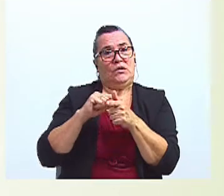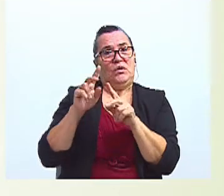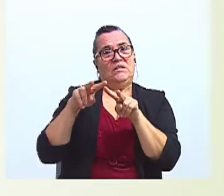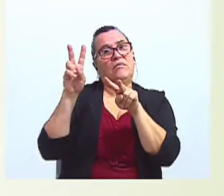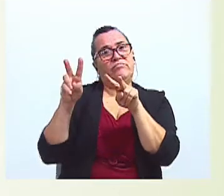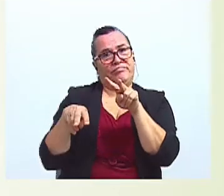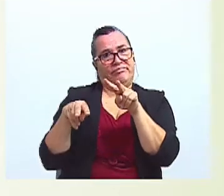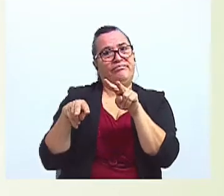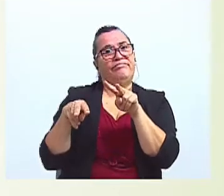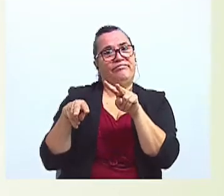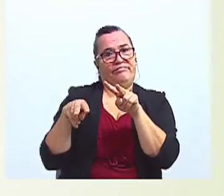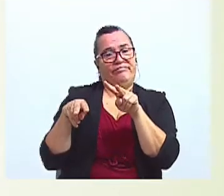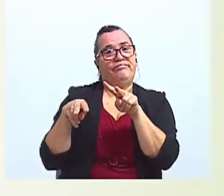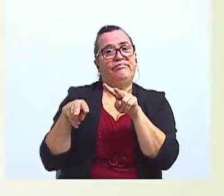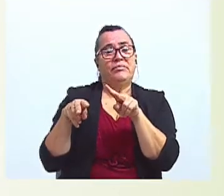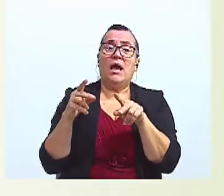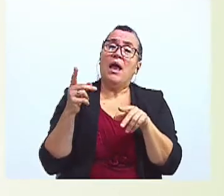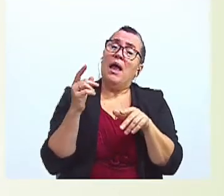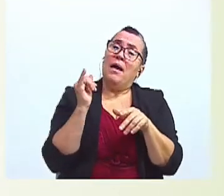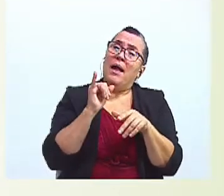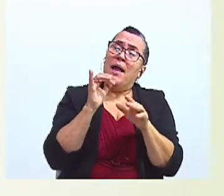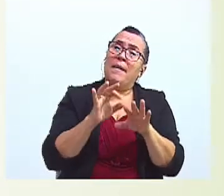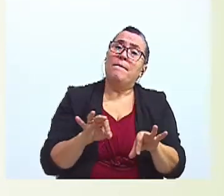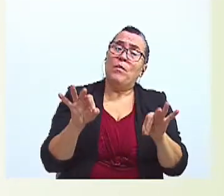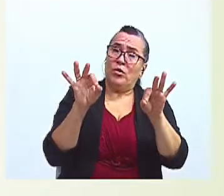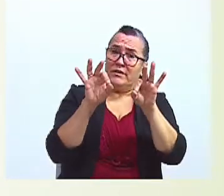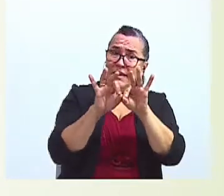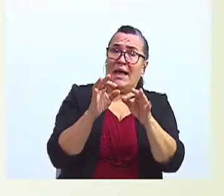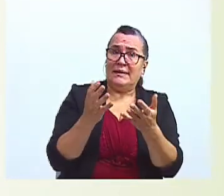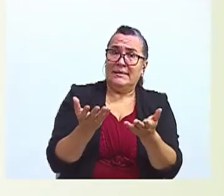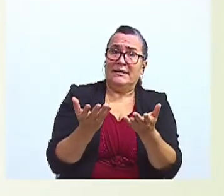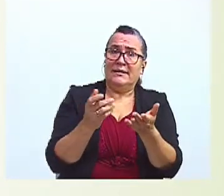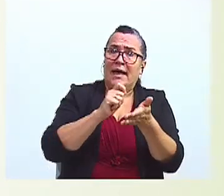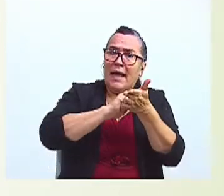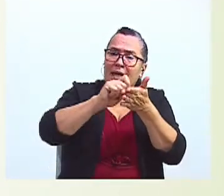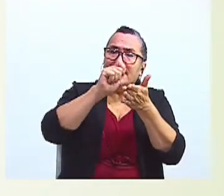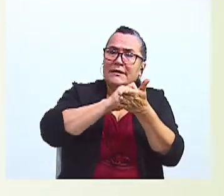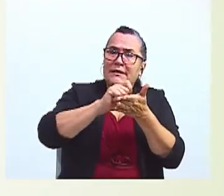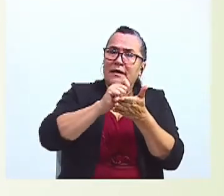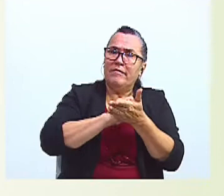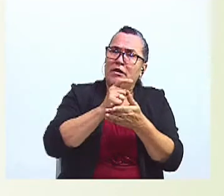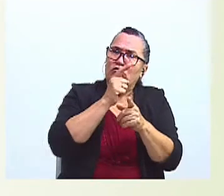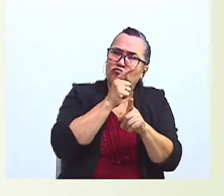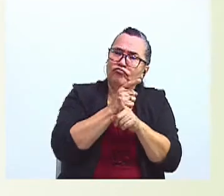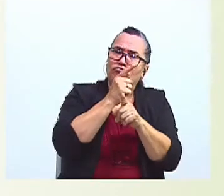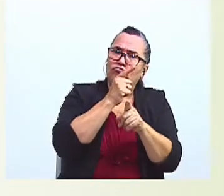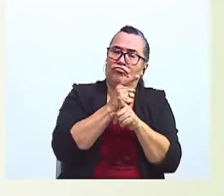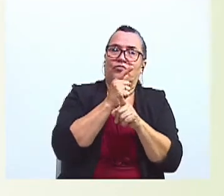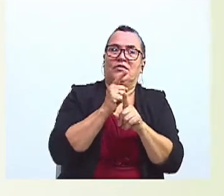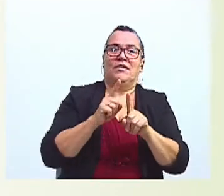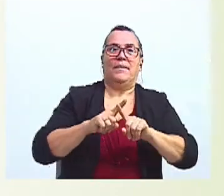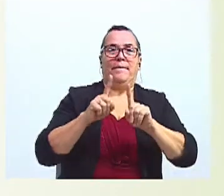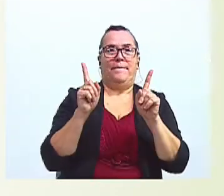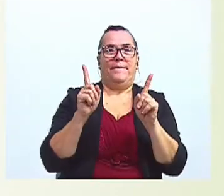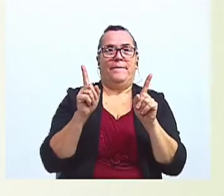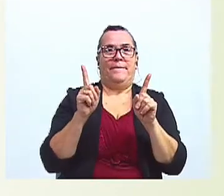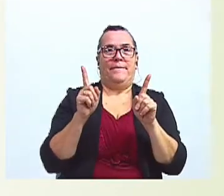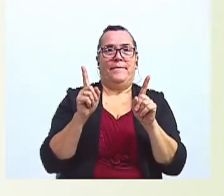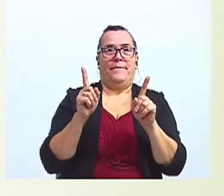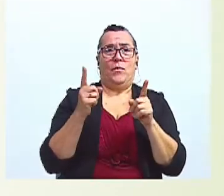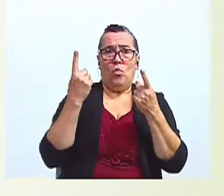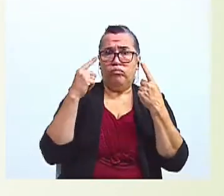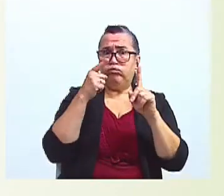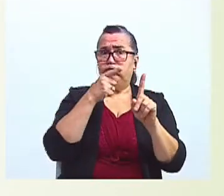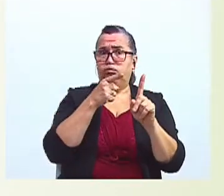desventaja. Por eso es muy importante escribir con corrección, pero esto no se logra